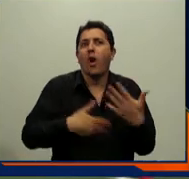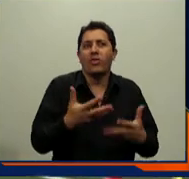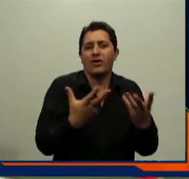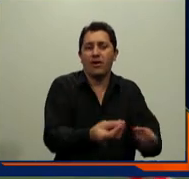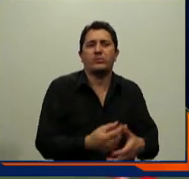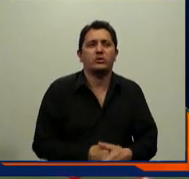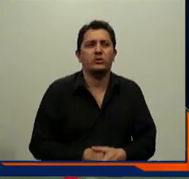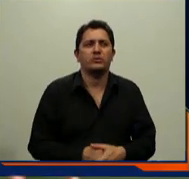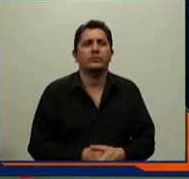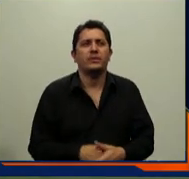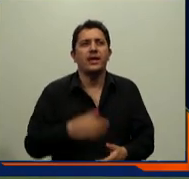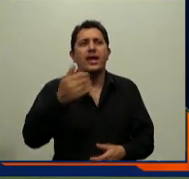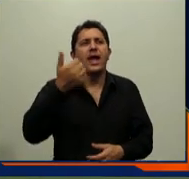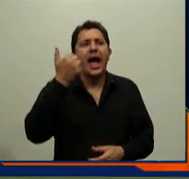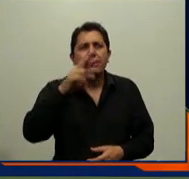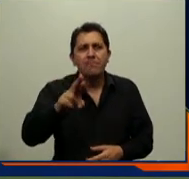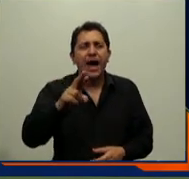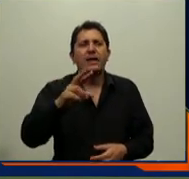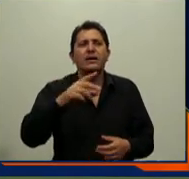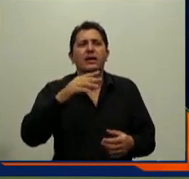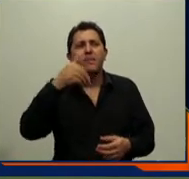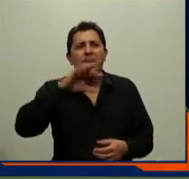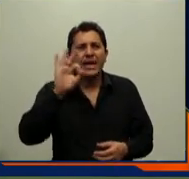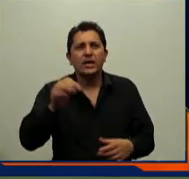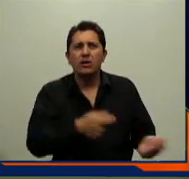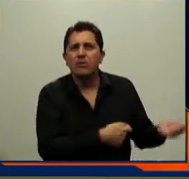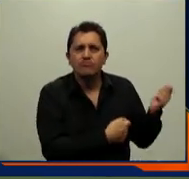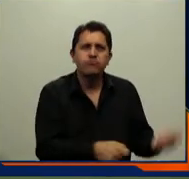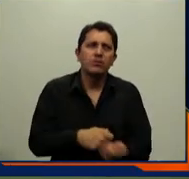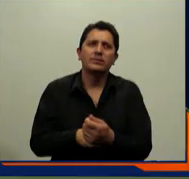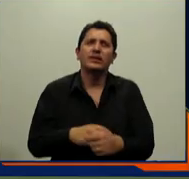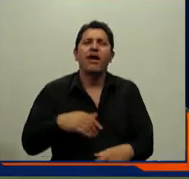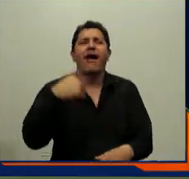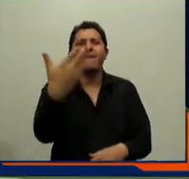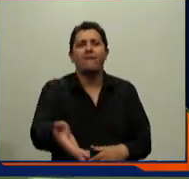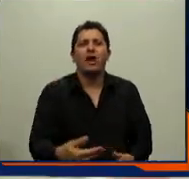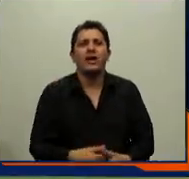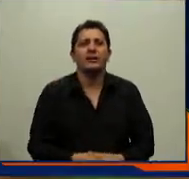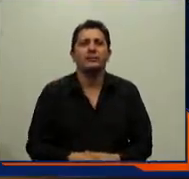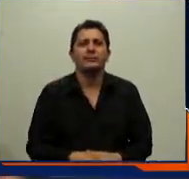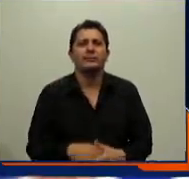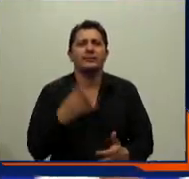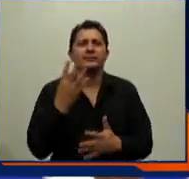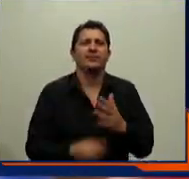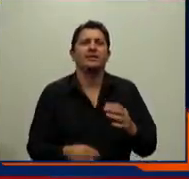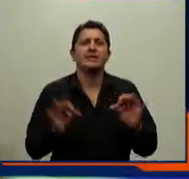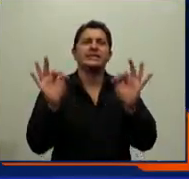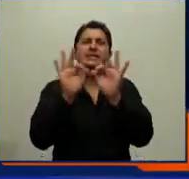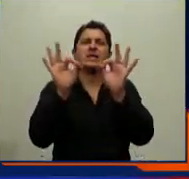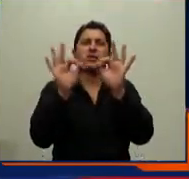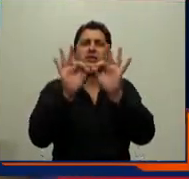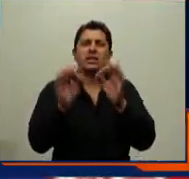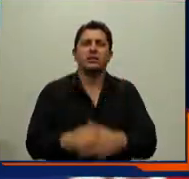jugadoras. Lucha Aymar, Delfina Merino que dispara, la bocha se va fuera en este caso. 0-0 hasta aquí el